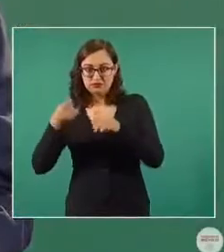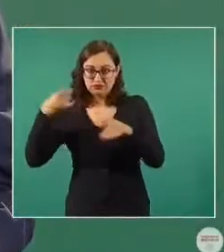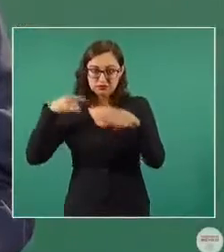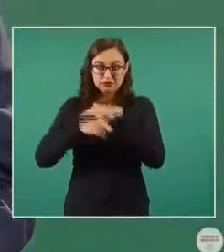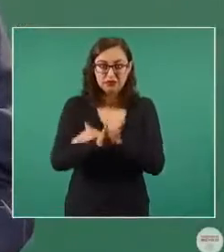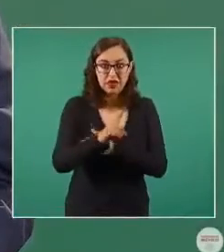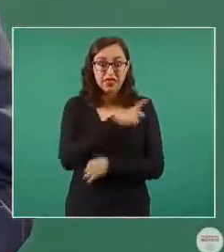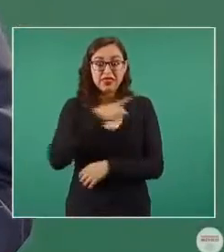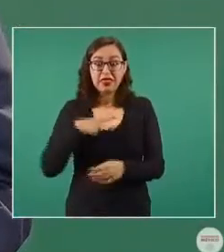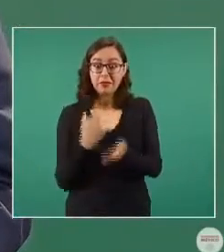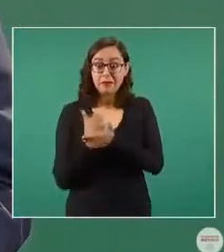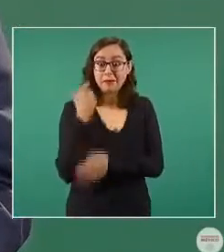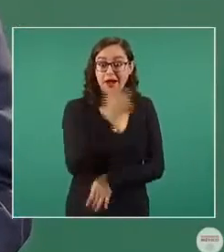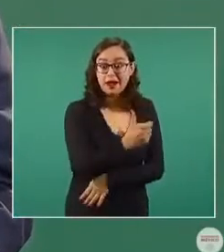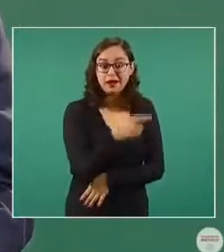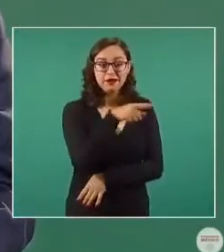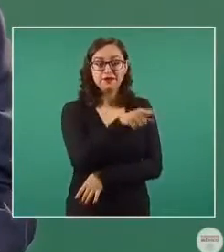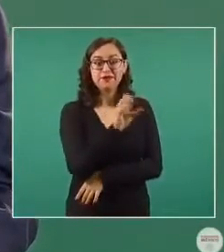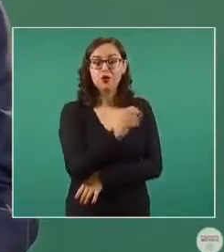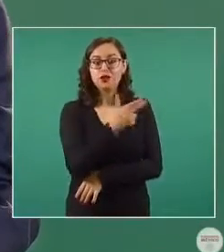costaba